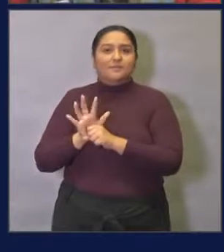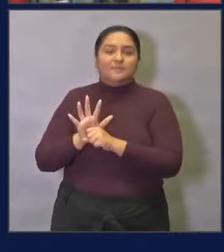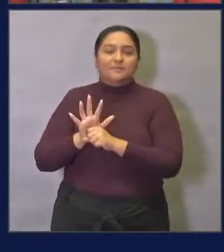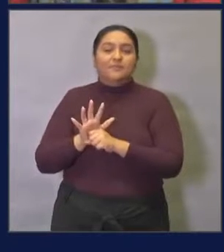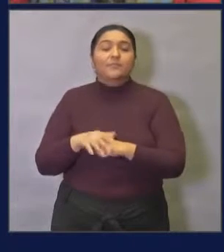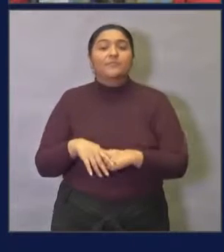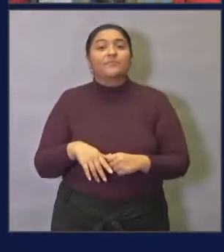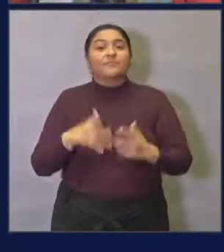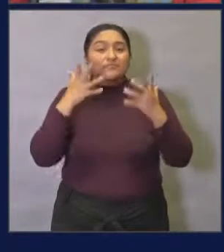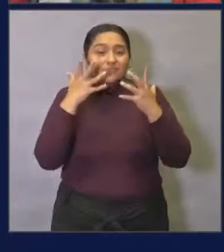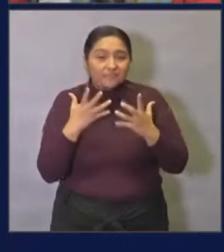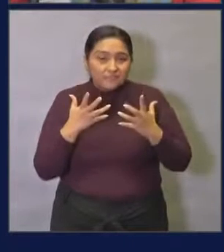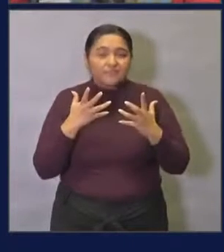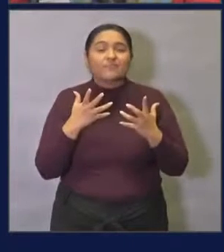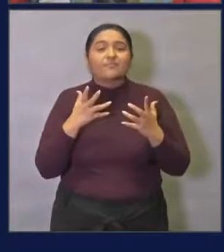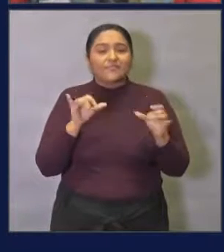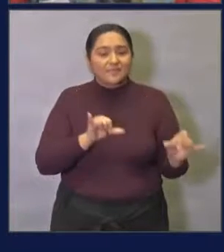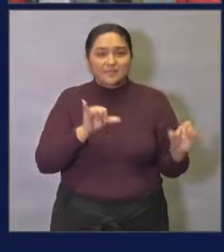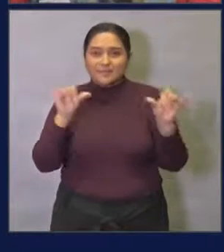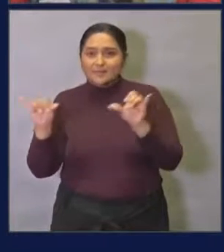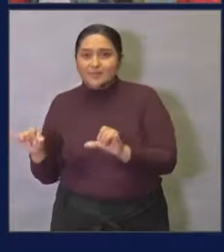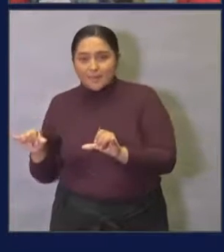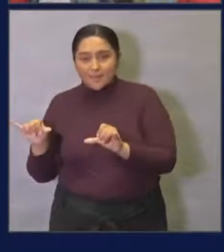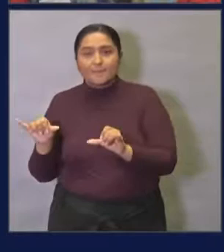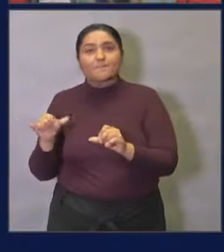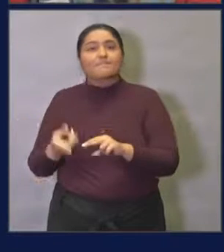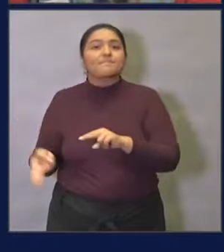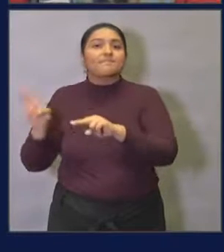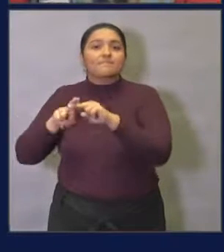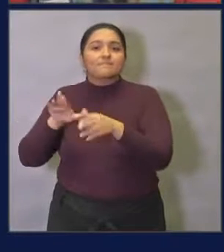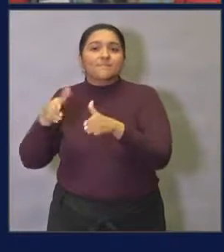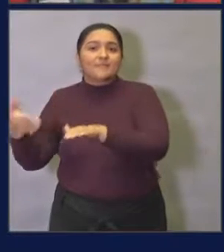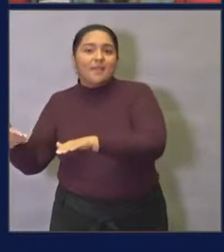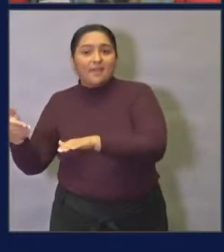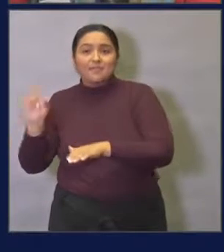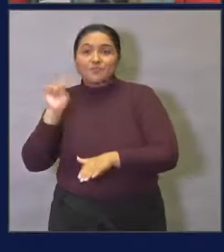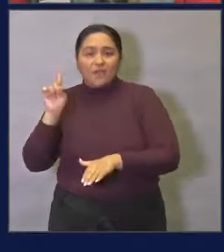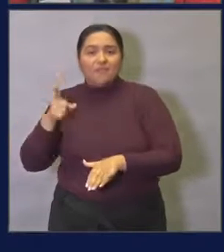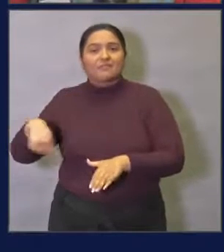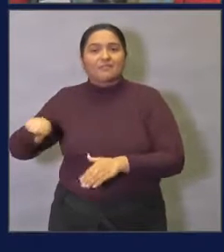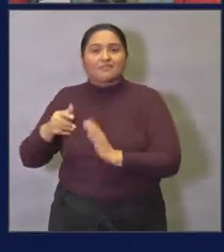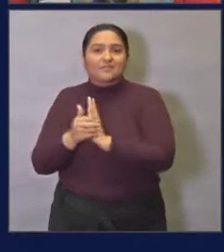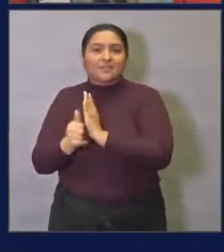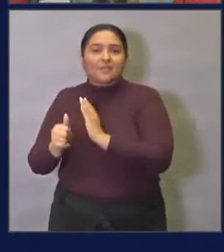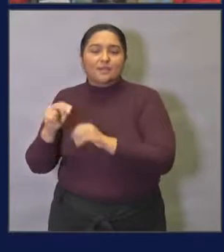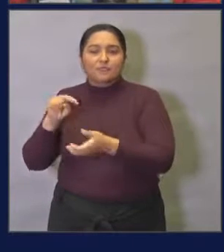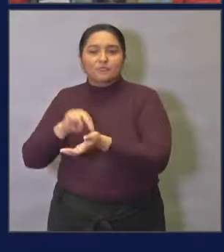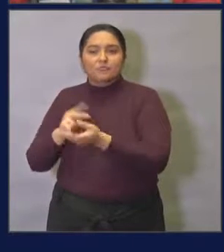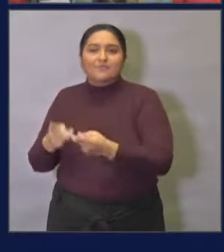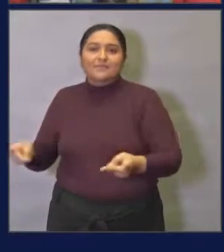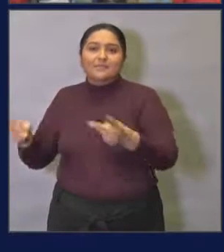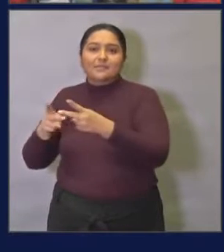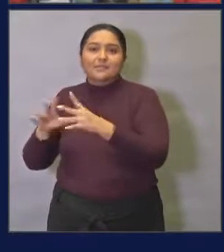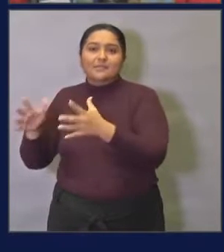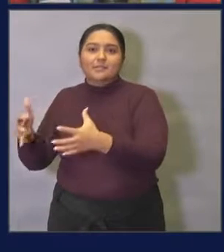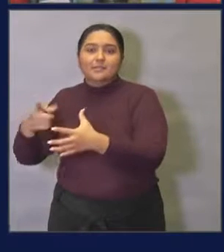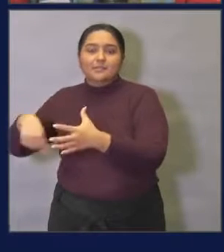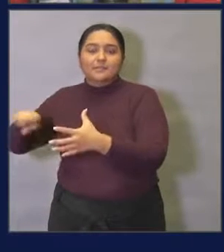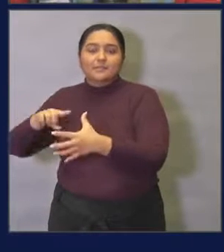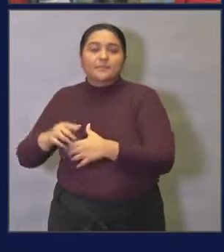Desafortunadamente, también estamos viendo un aumento en fallecimientos en nuestras instalaciones de enfermería especializada,